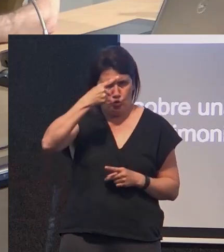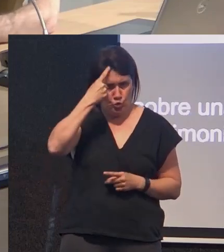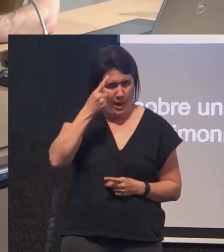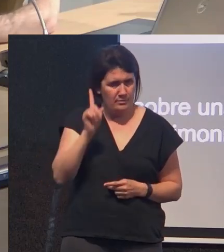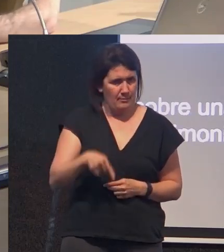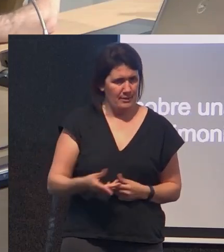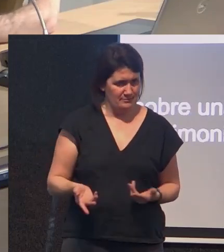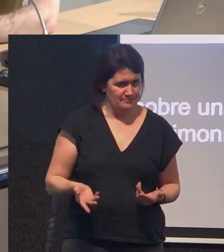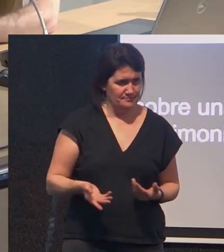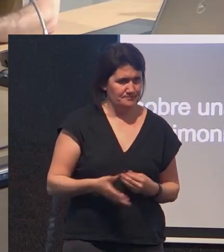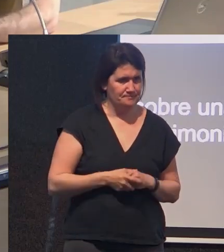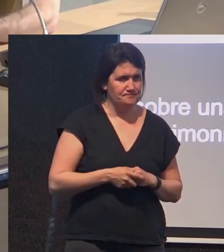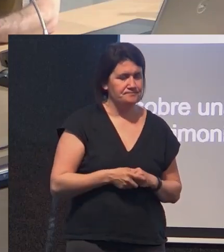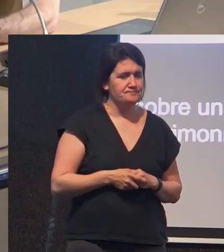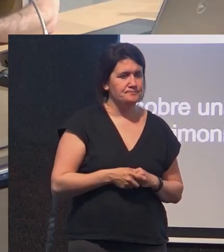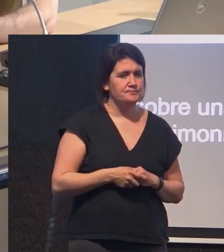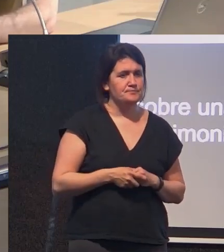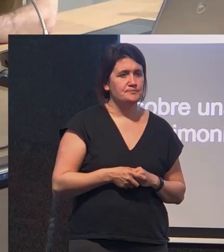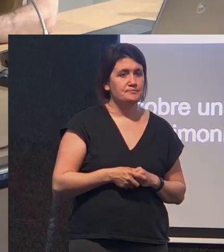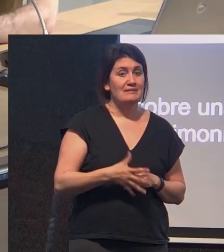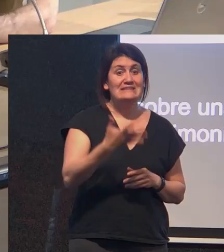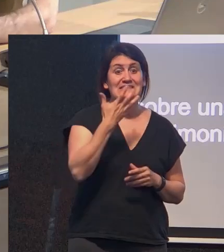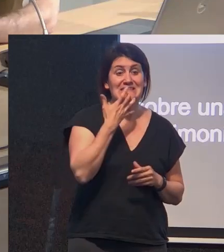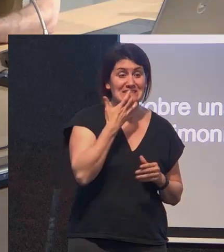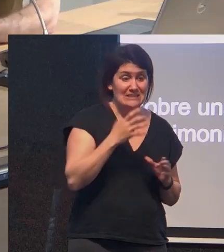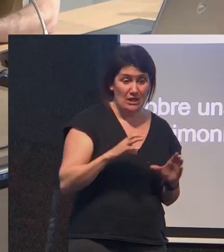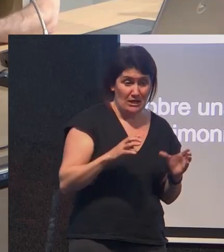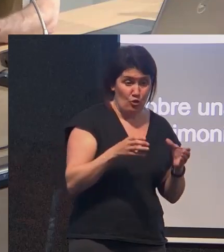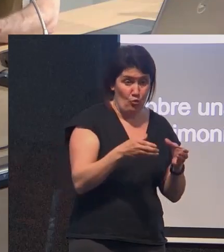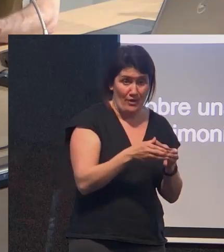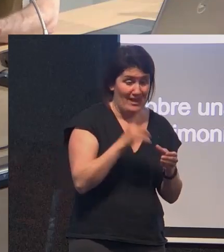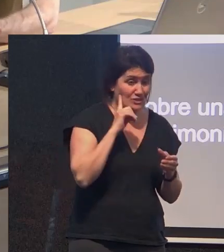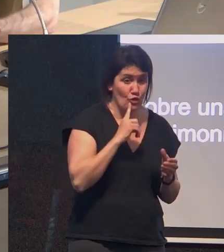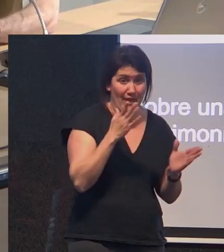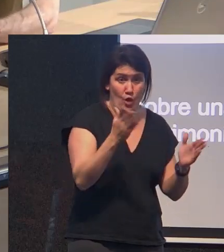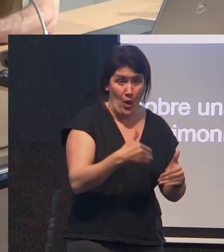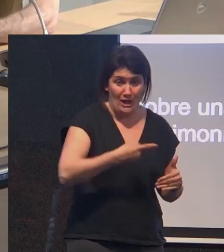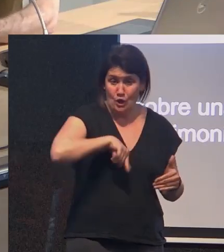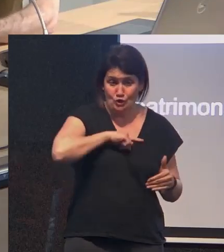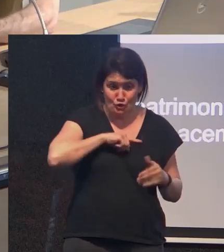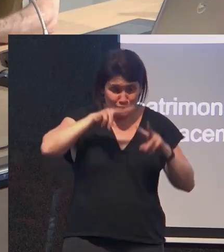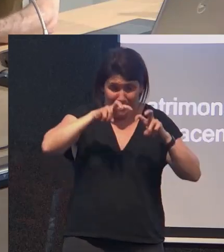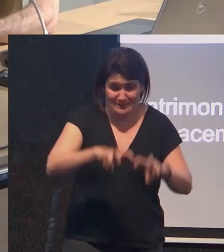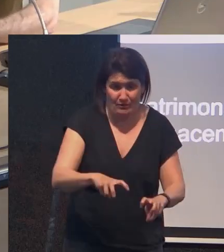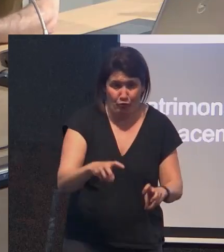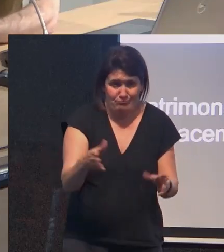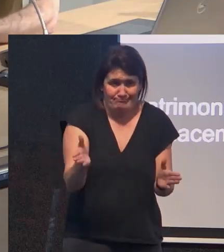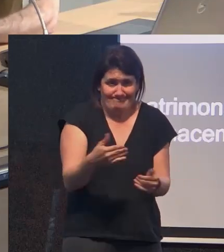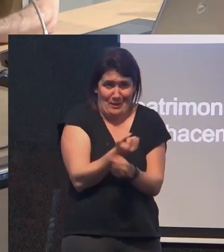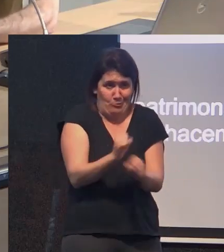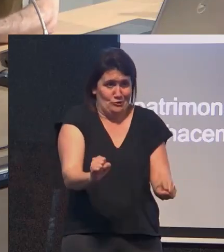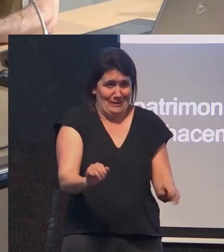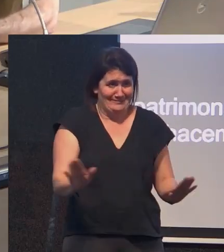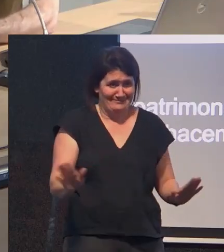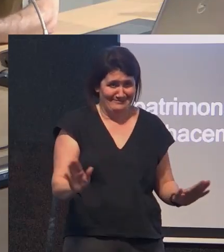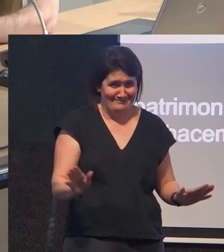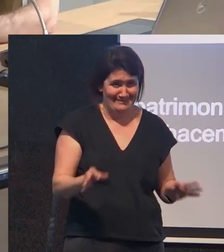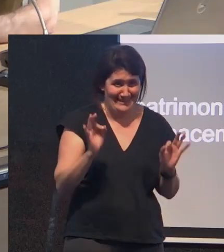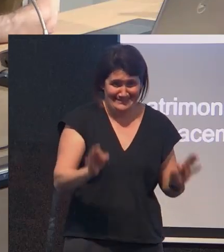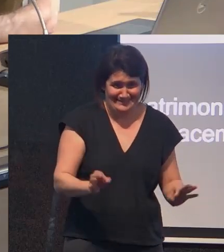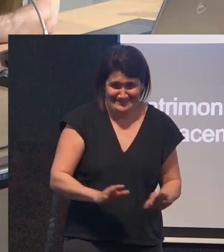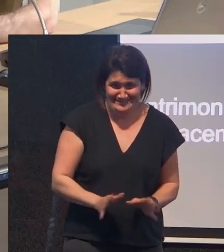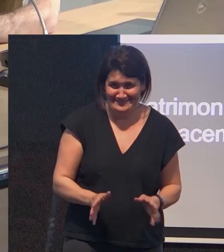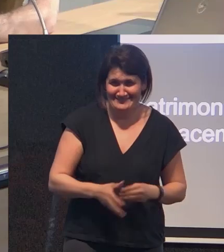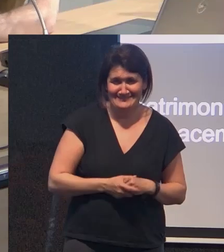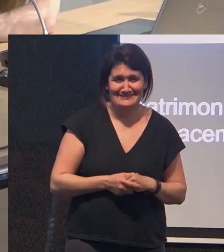cultura. Y sin la comunidad sorda nosotros no hacemos investigación. Es una